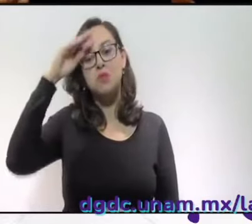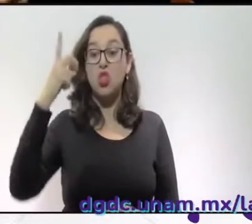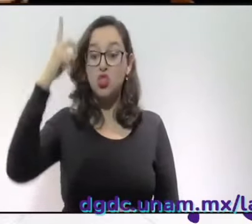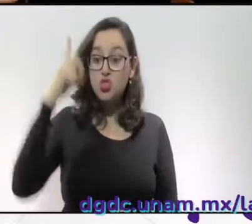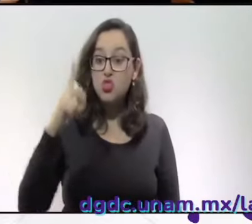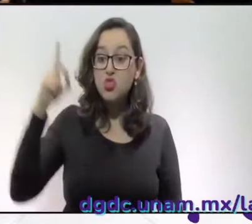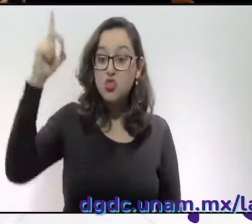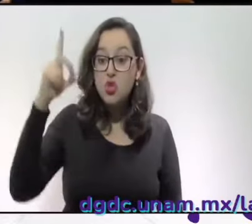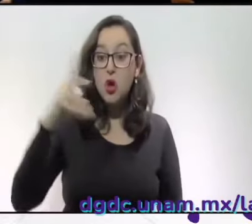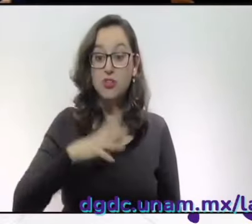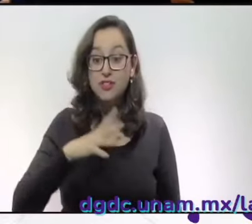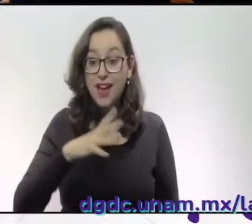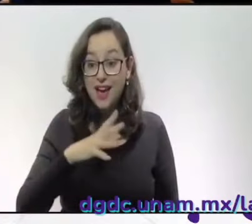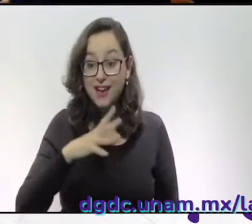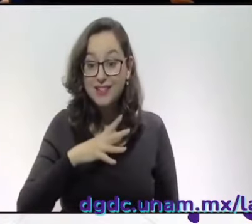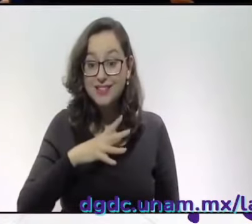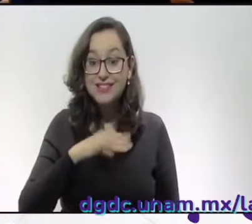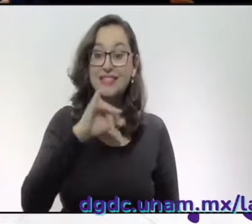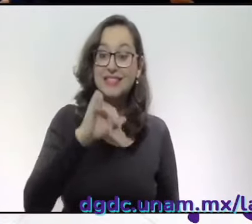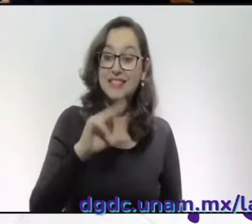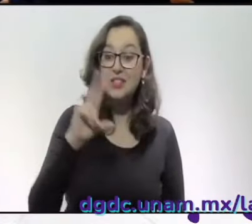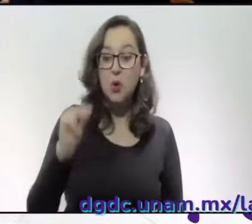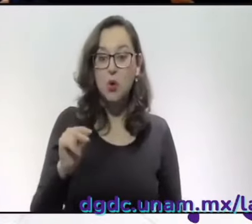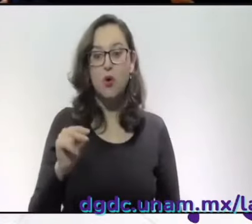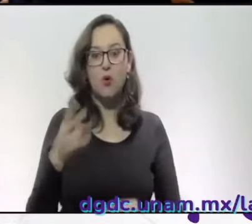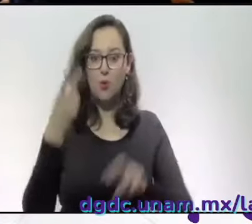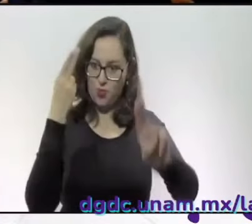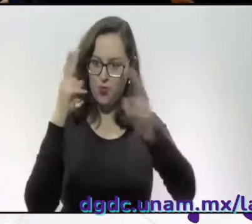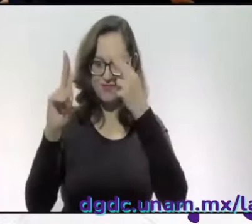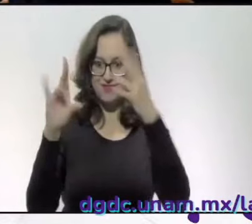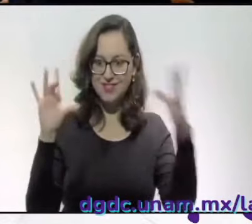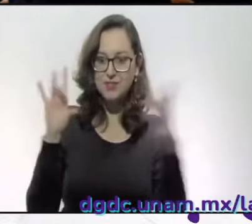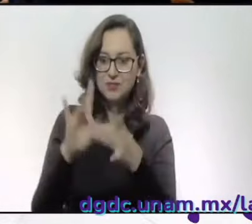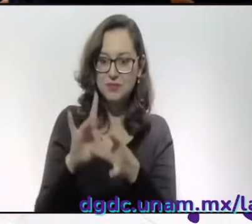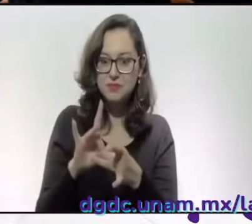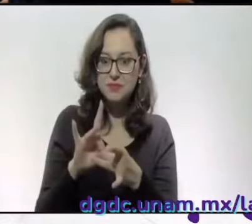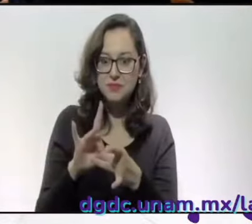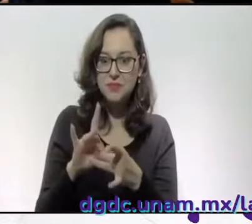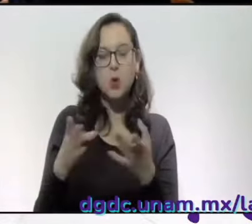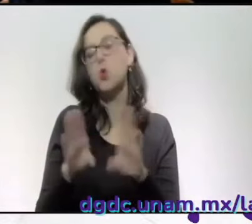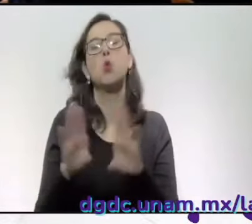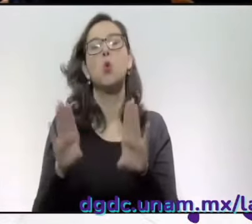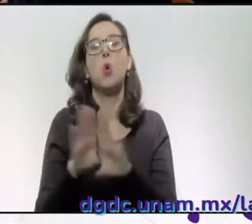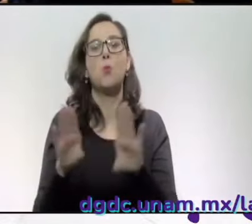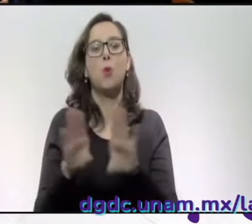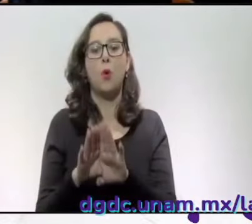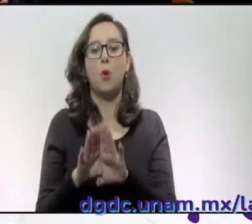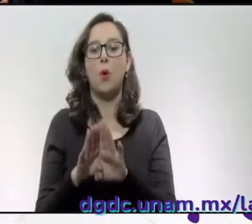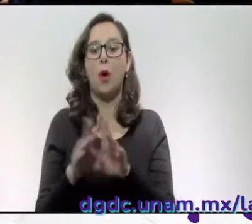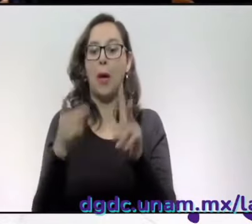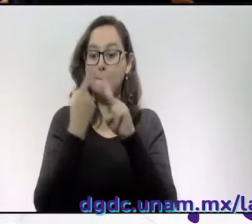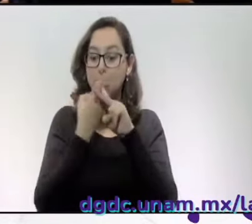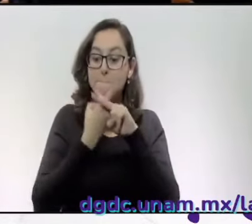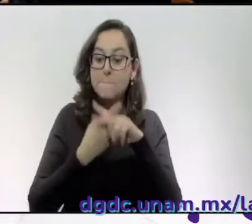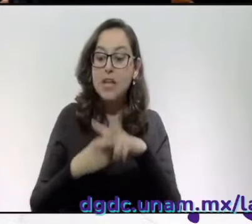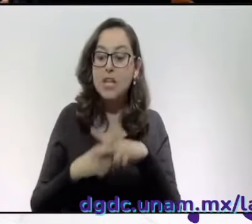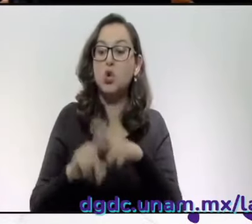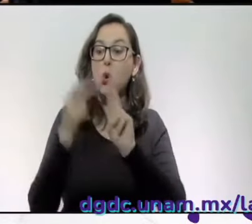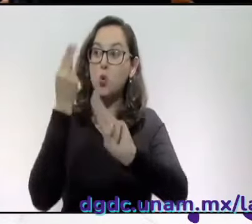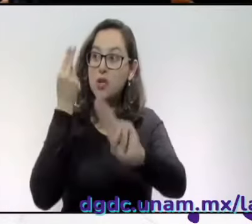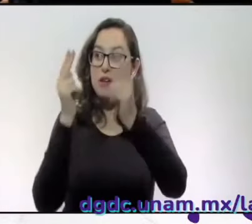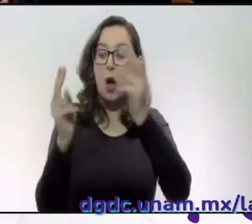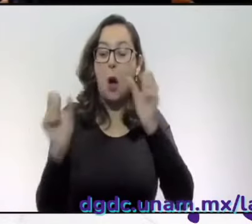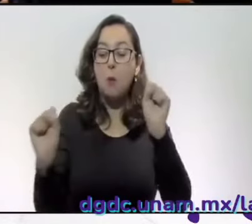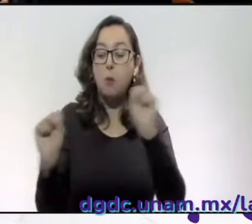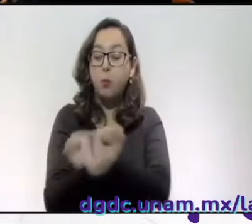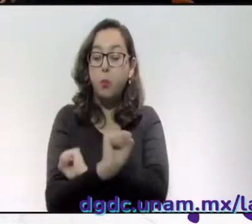si, desde el punto de vista cósmico, ¿no? Es así, si hubo una causa del inicio del universo, ¿qué causó el inicio del